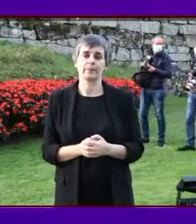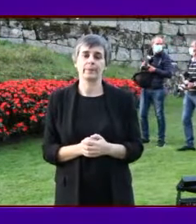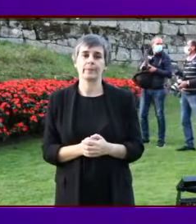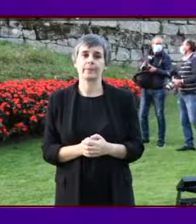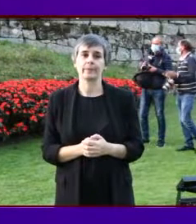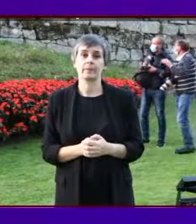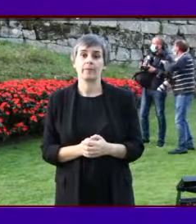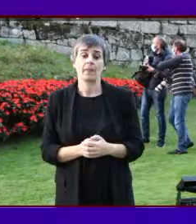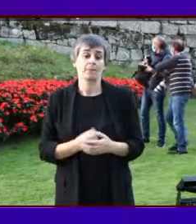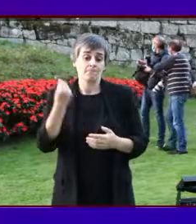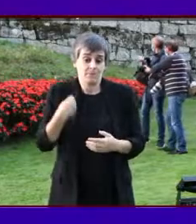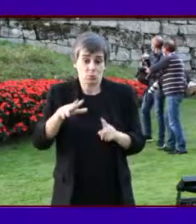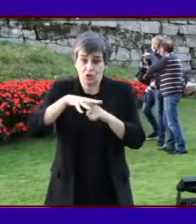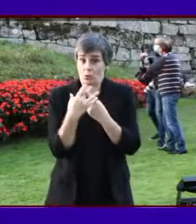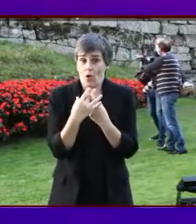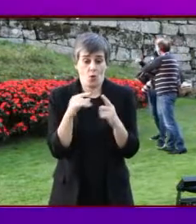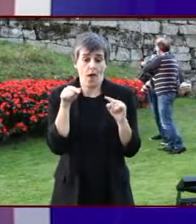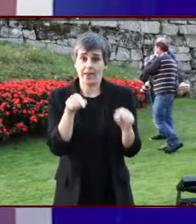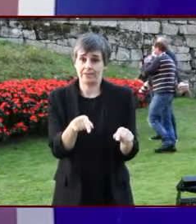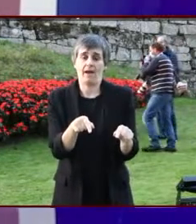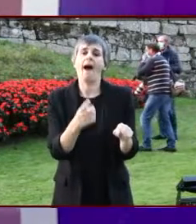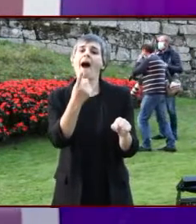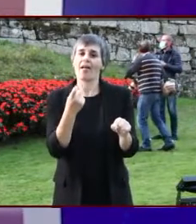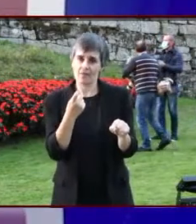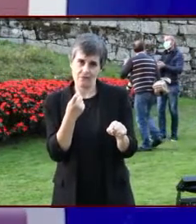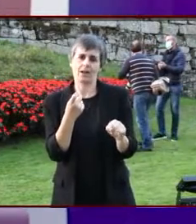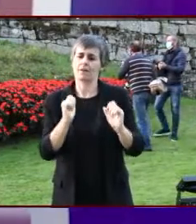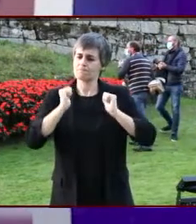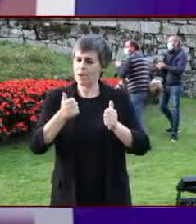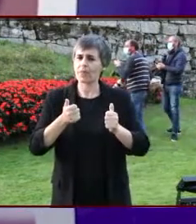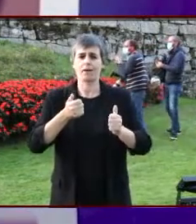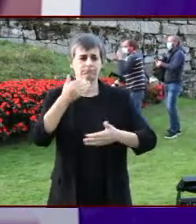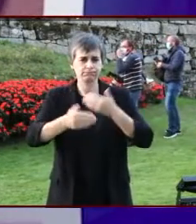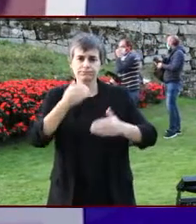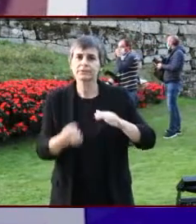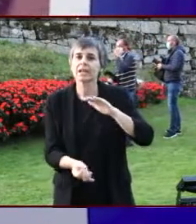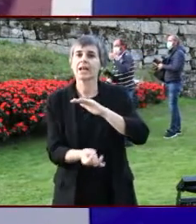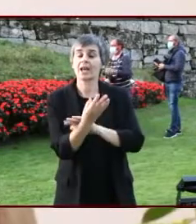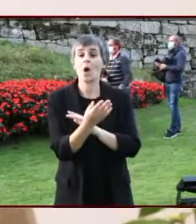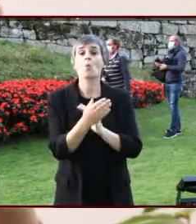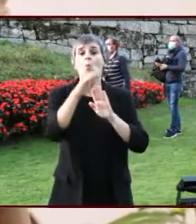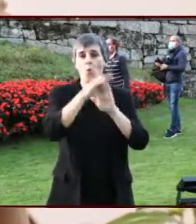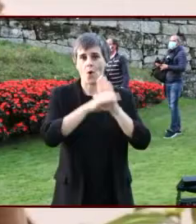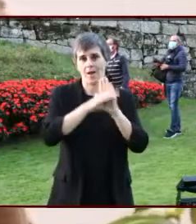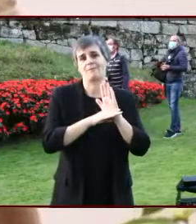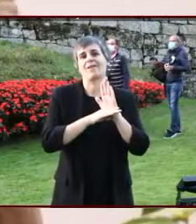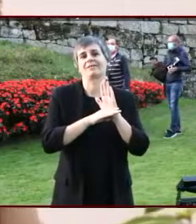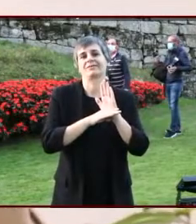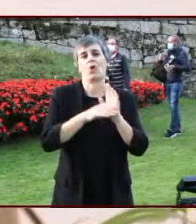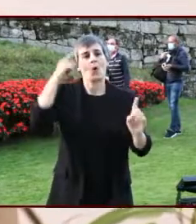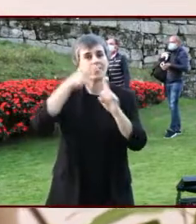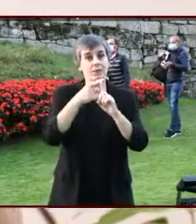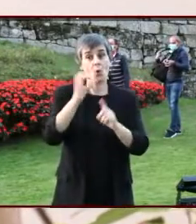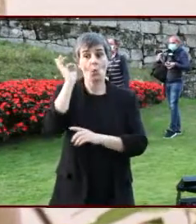Con este panorama, facíase necesaria a posta en marcha dun programa que mostre as mozas con intereses musicais e ao resto